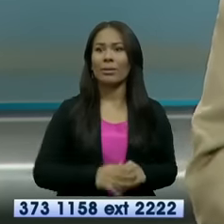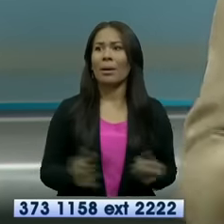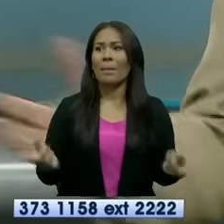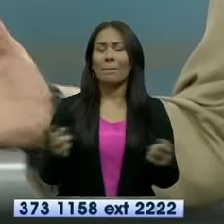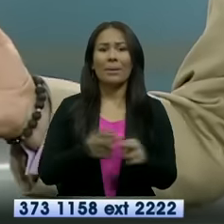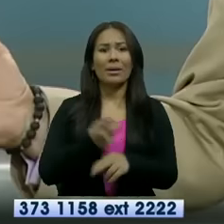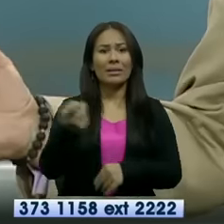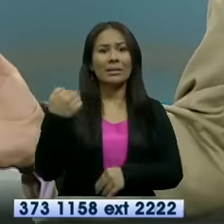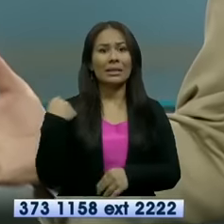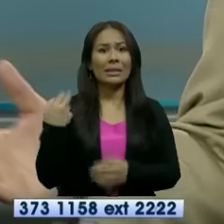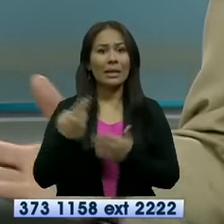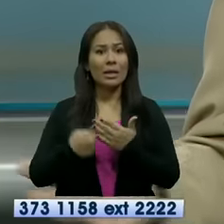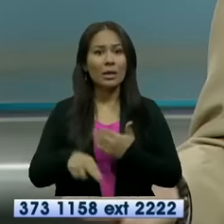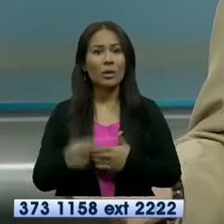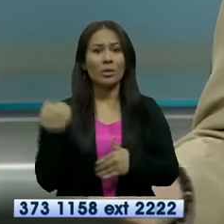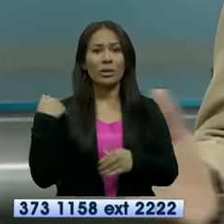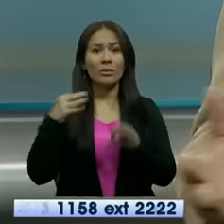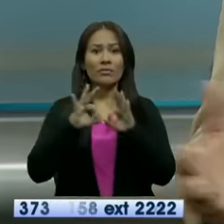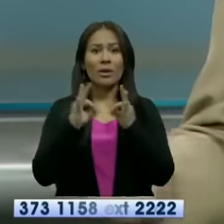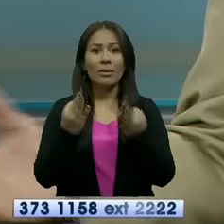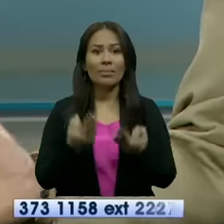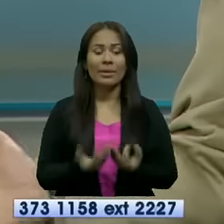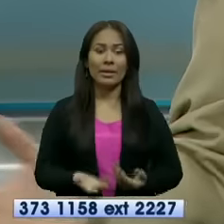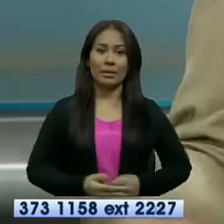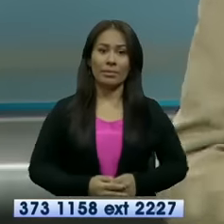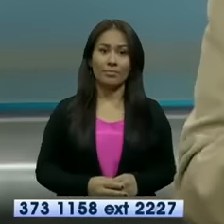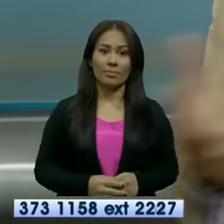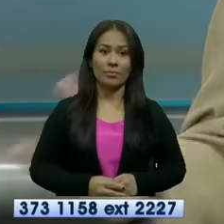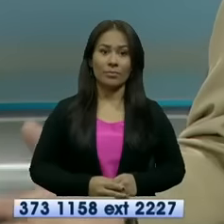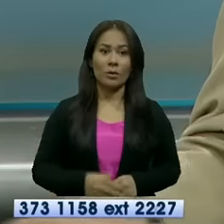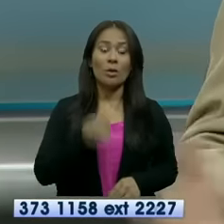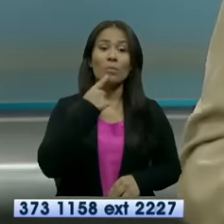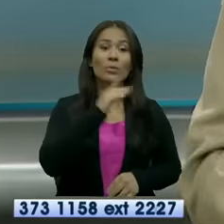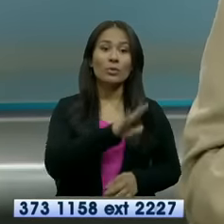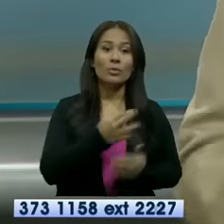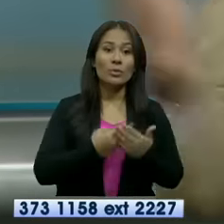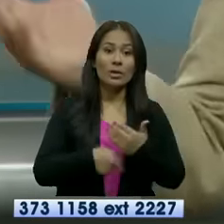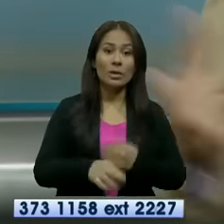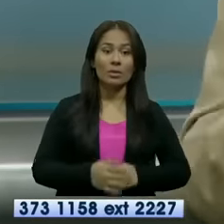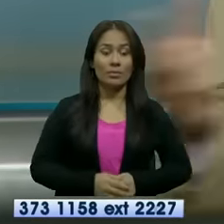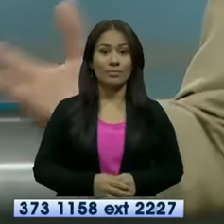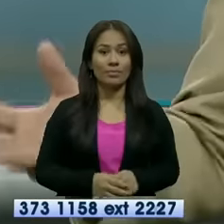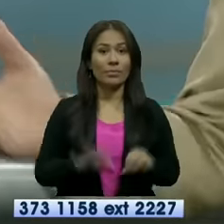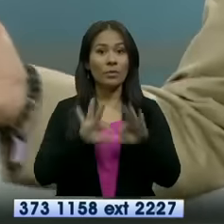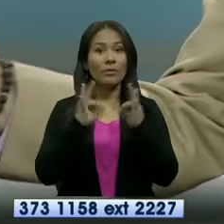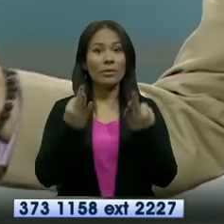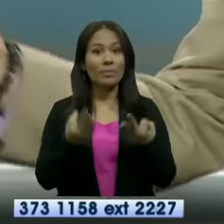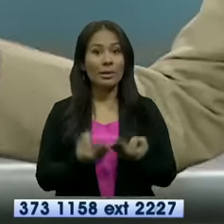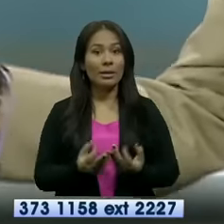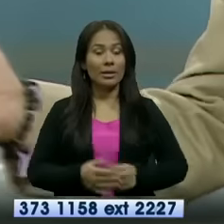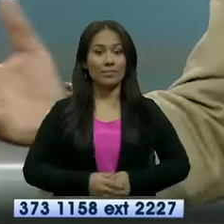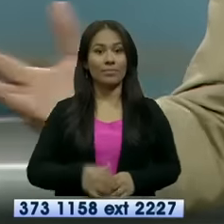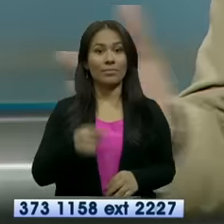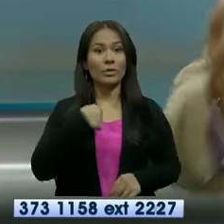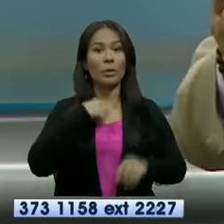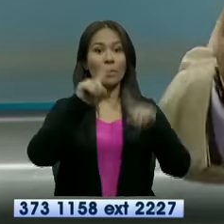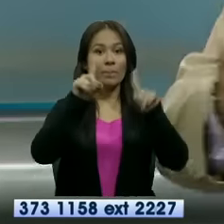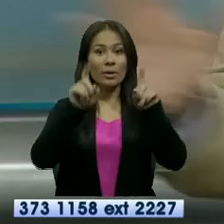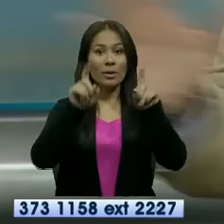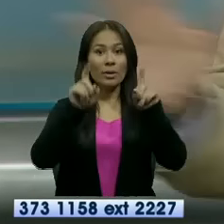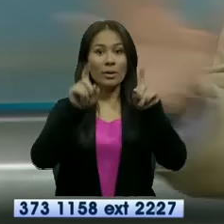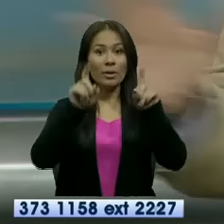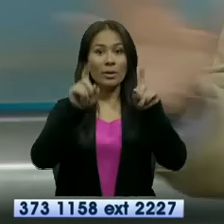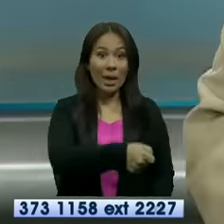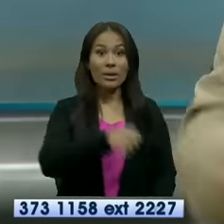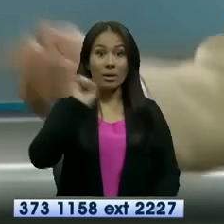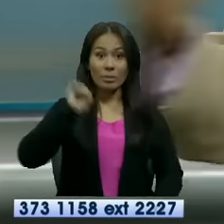hijos. Peor si tiene familia, exactamente, tienes hijos, por sus hijos. Yo pregunté, Pelipao, y pregunto, matándola ya solucionó